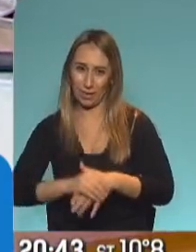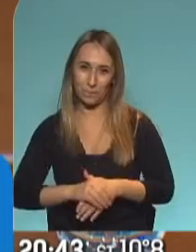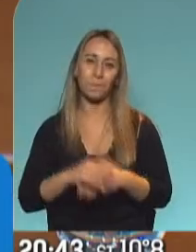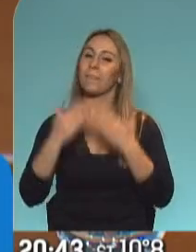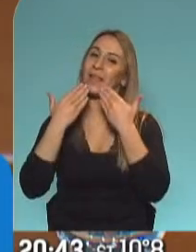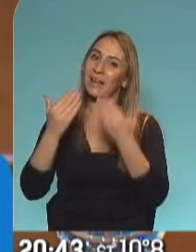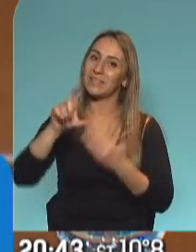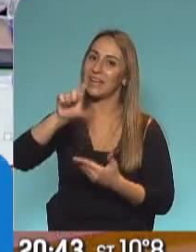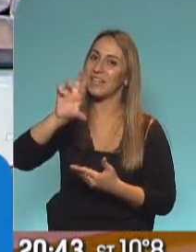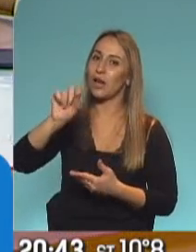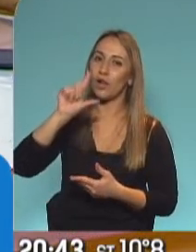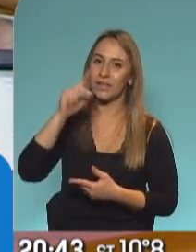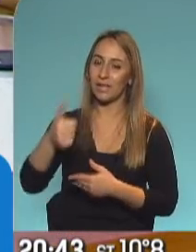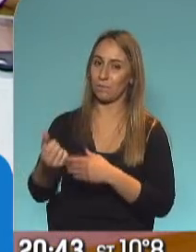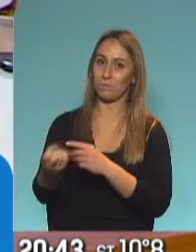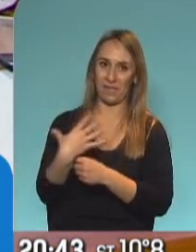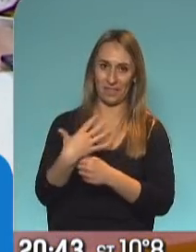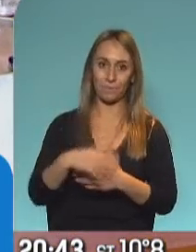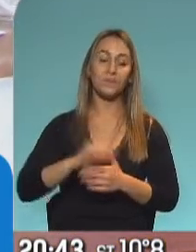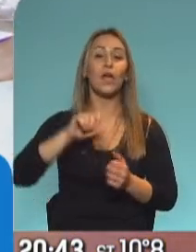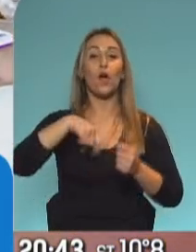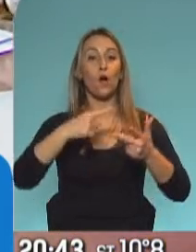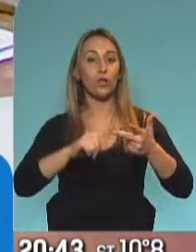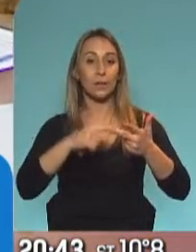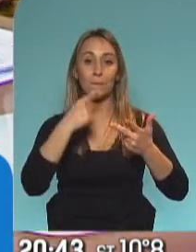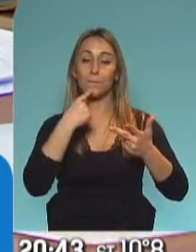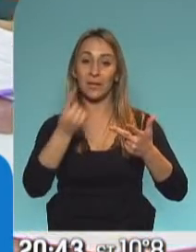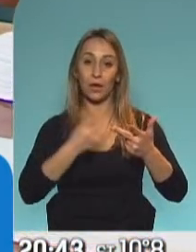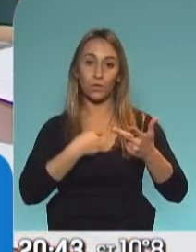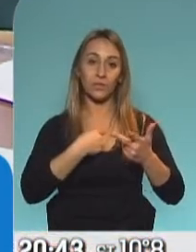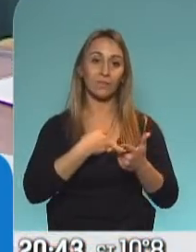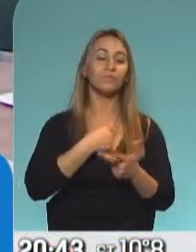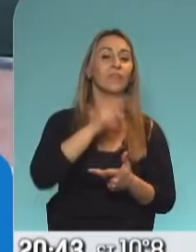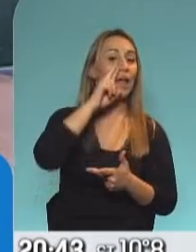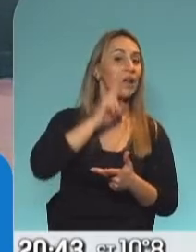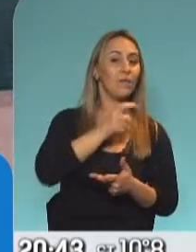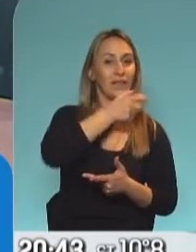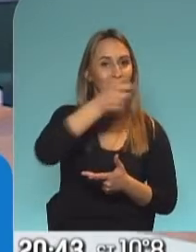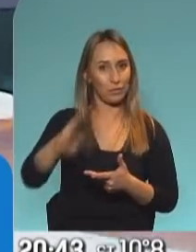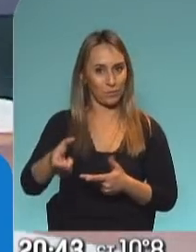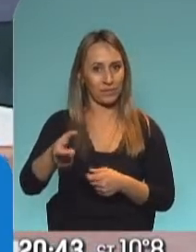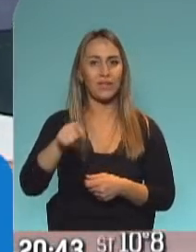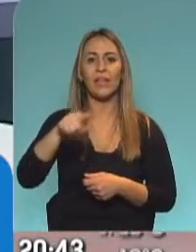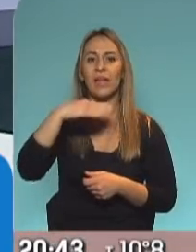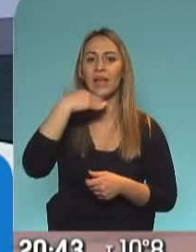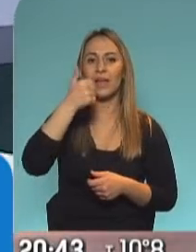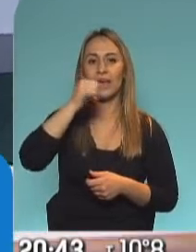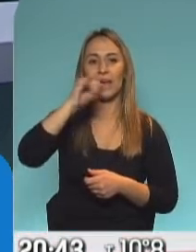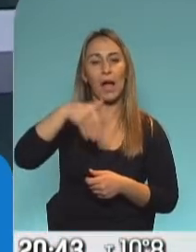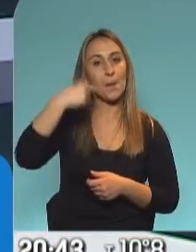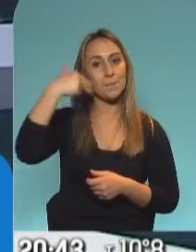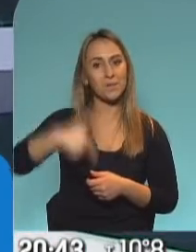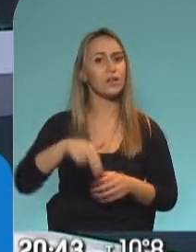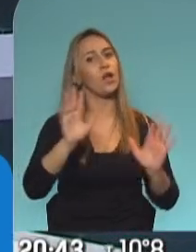por escribirnos. Vamos con la siguiente pregunta. ANSES responde María Fernanda Raberta, en este caso, a Jazmín. Hola,